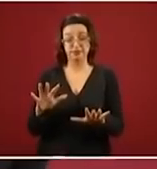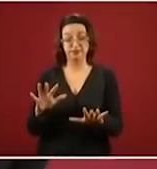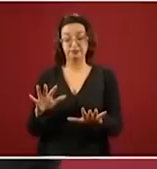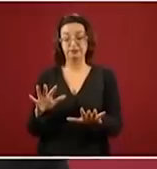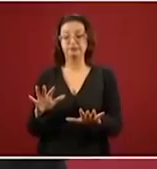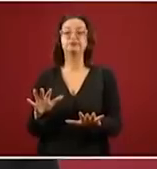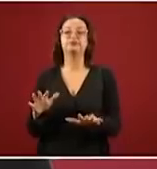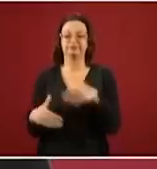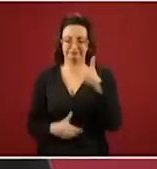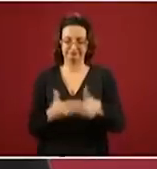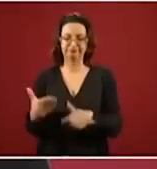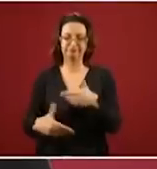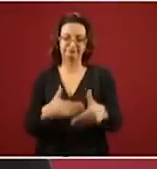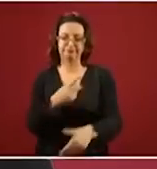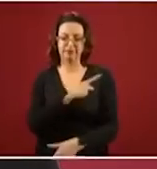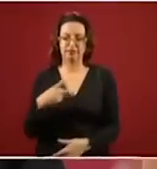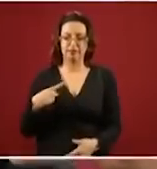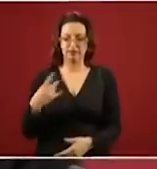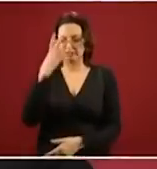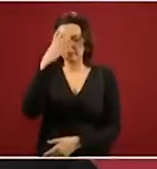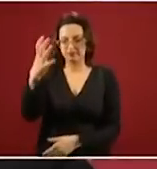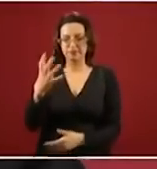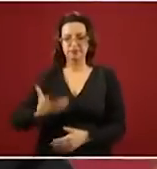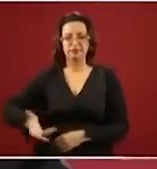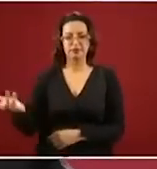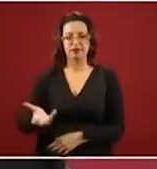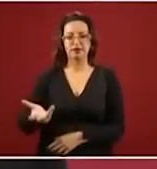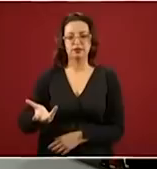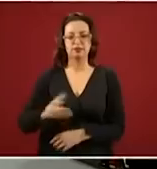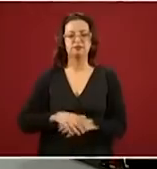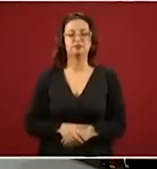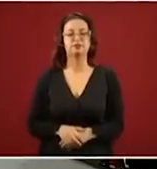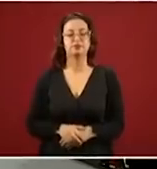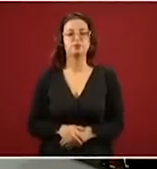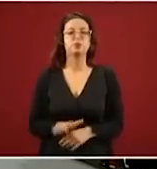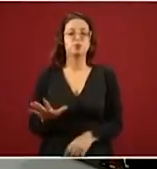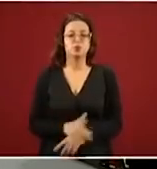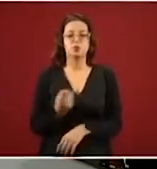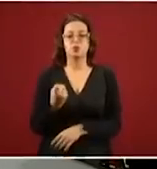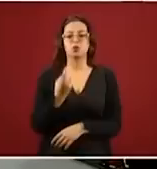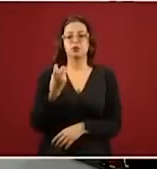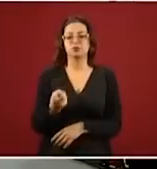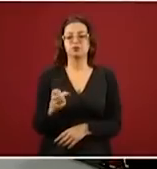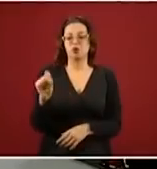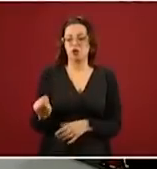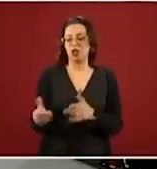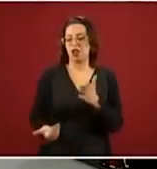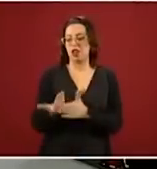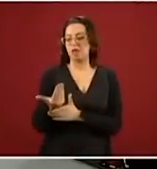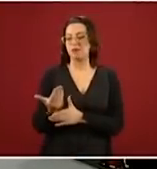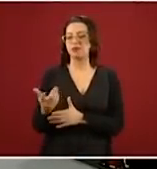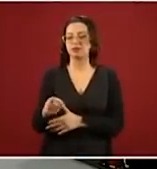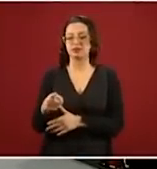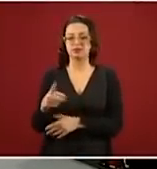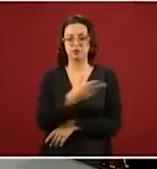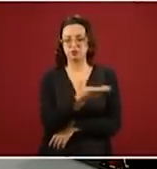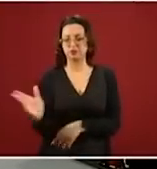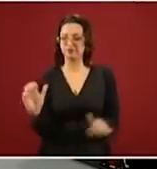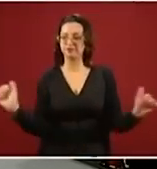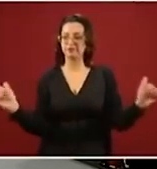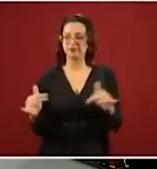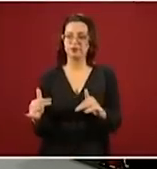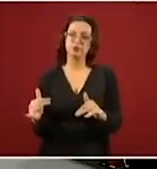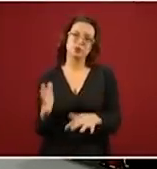se va a actuar por eso son muy buenas estas ruedas de prensa y muchas gracias a ustedes